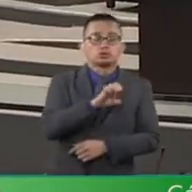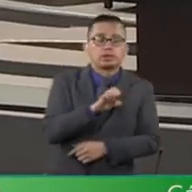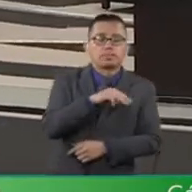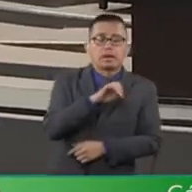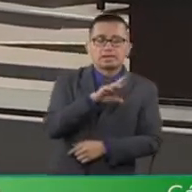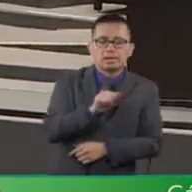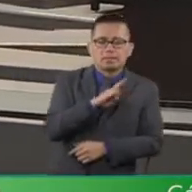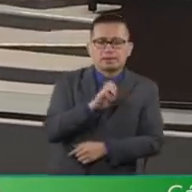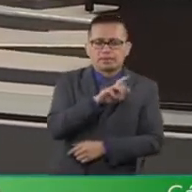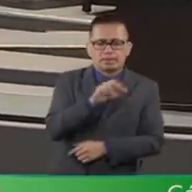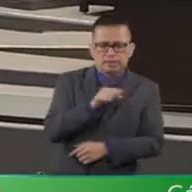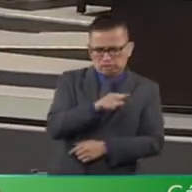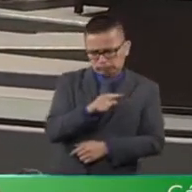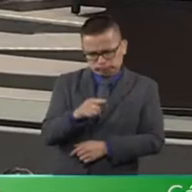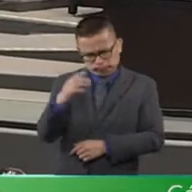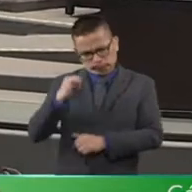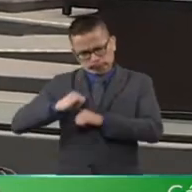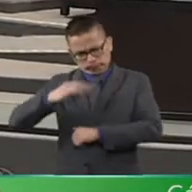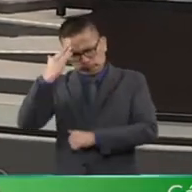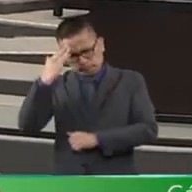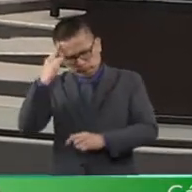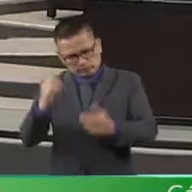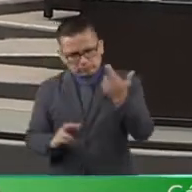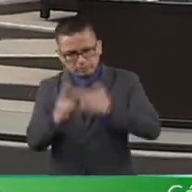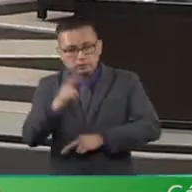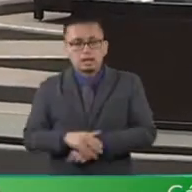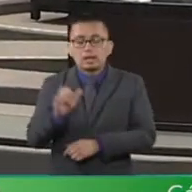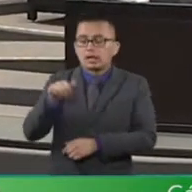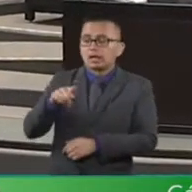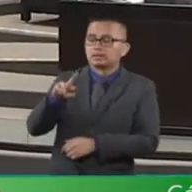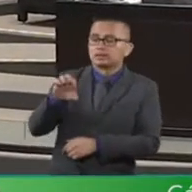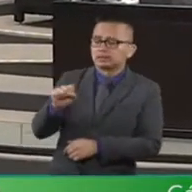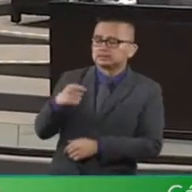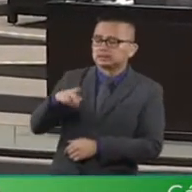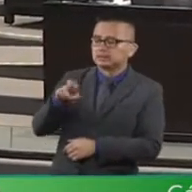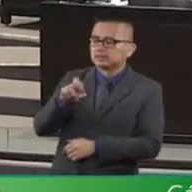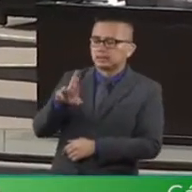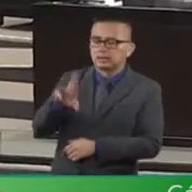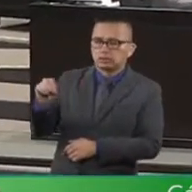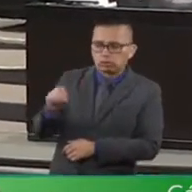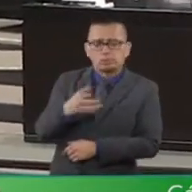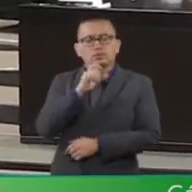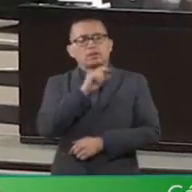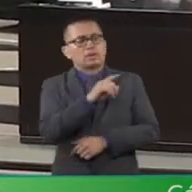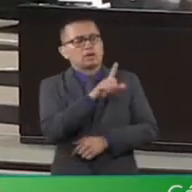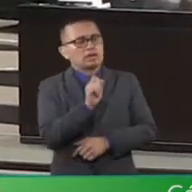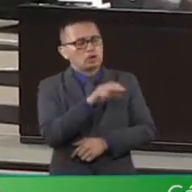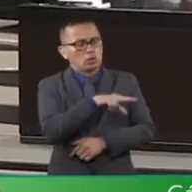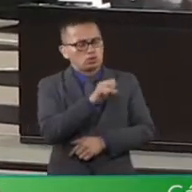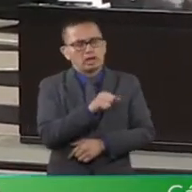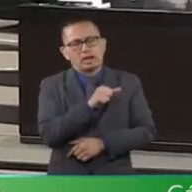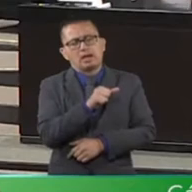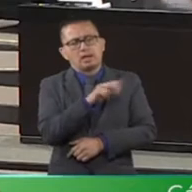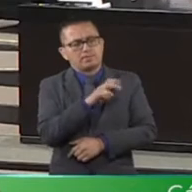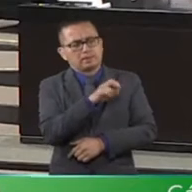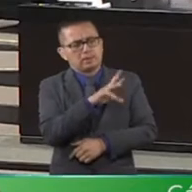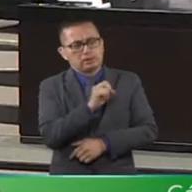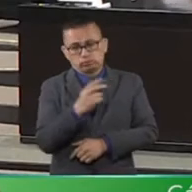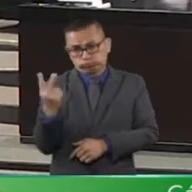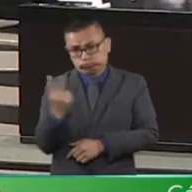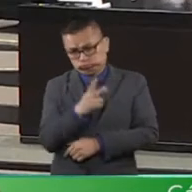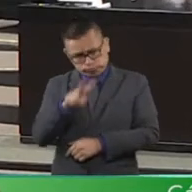Maya así como también Andrés Quintana ro y Leona Vicario predes de la independencia de nuestro país